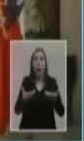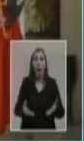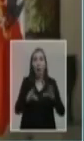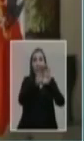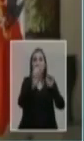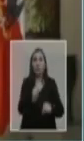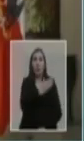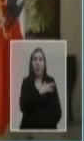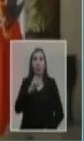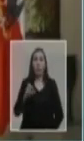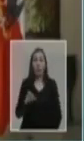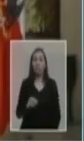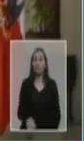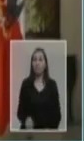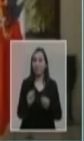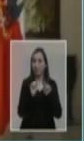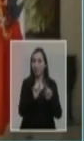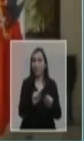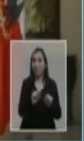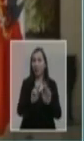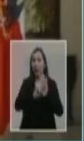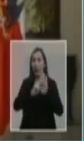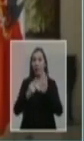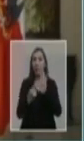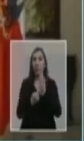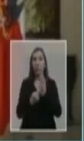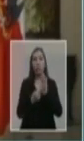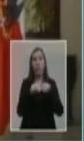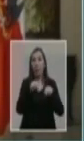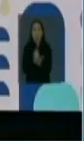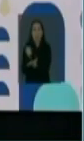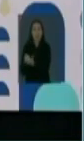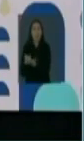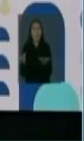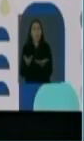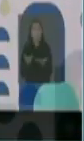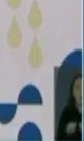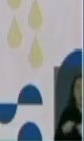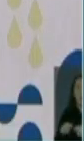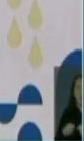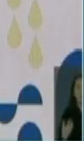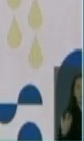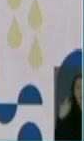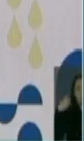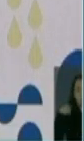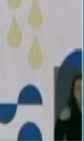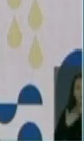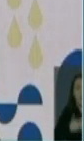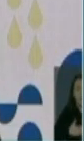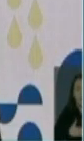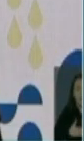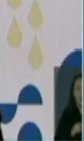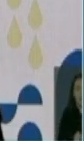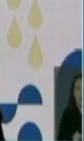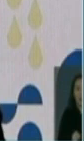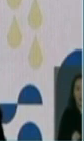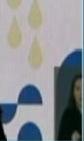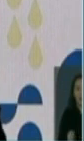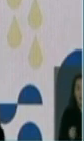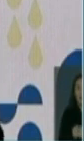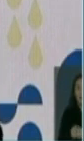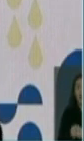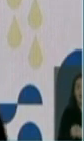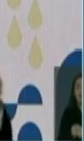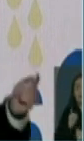están establecidas, ¿no? Claro. Antes de terminar la entrevista, profesor Guillén, recordemos que hace algunos meses, me parece que mediados de este